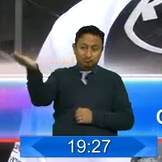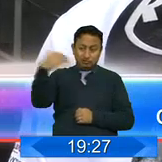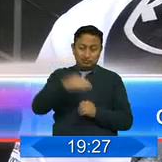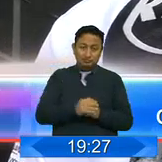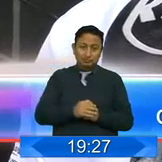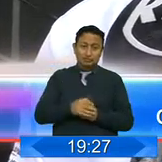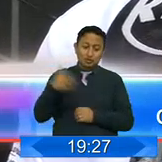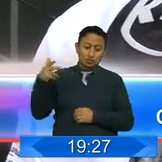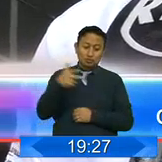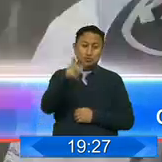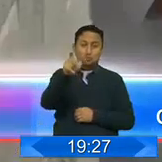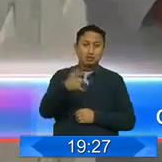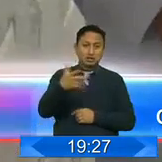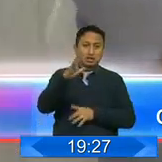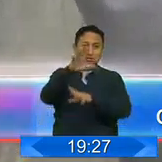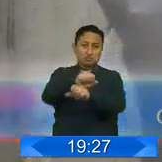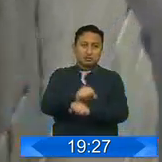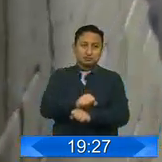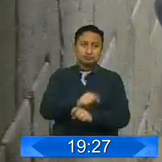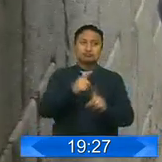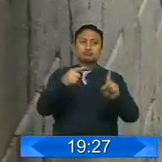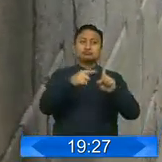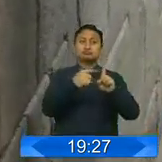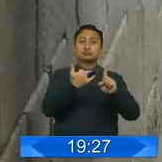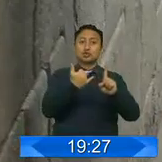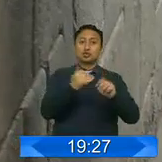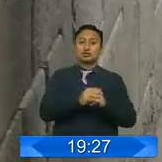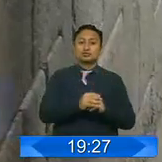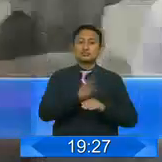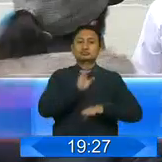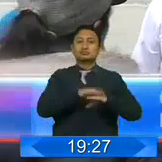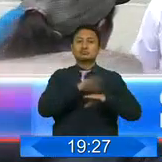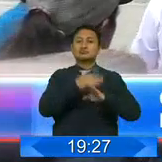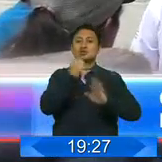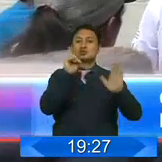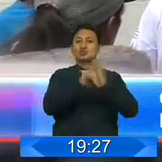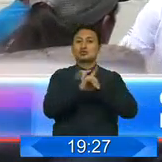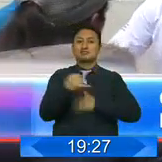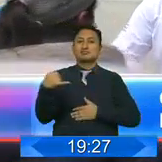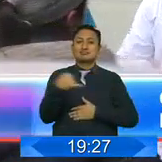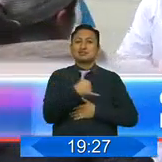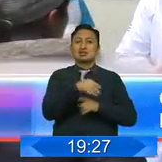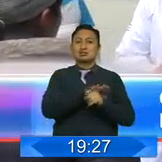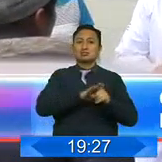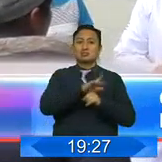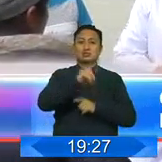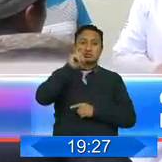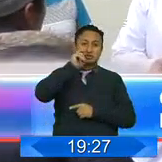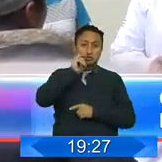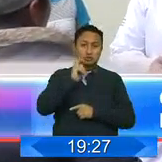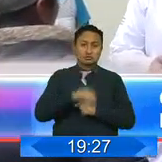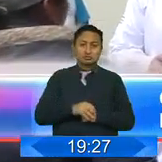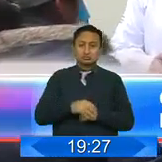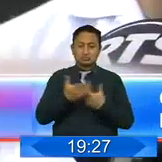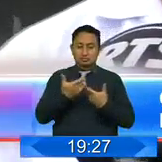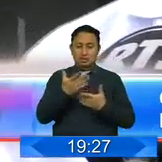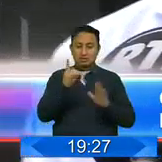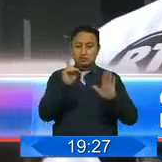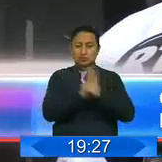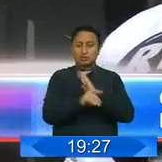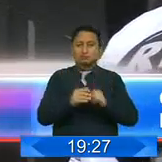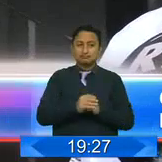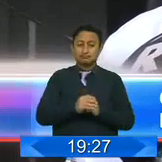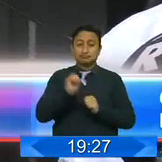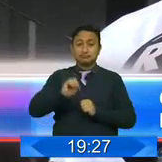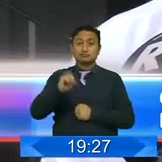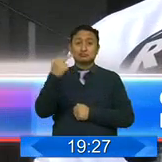hacen también la detención de esta persona. El detenido enfrenta cargos de violación y abuso sexual, pues la denuncia ha sido ya presentada. Son tres